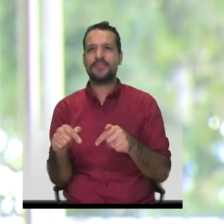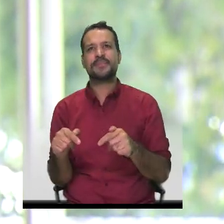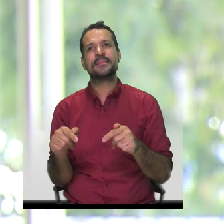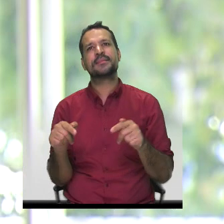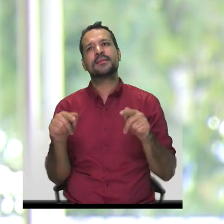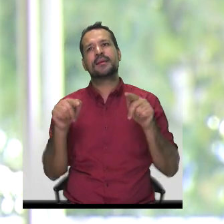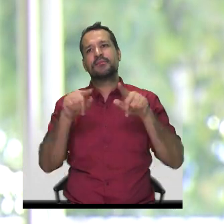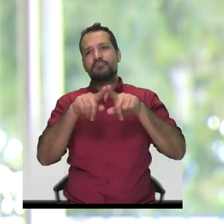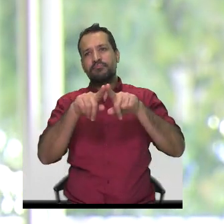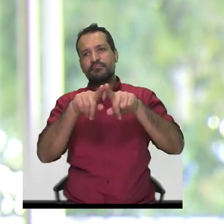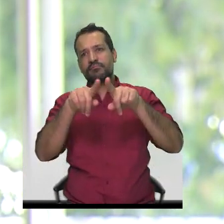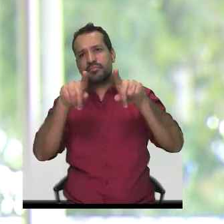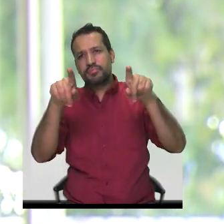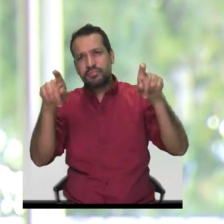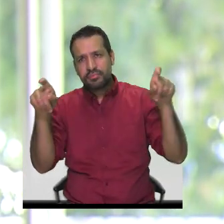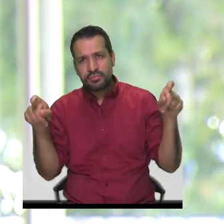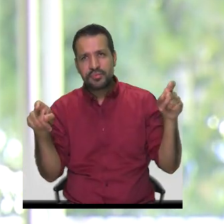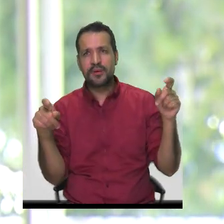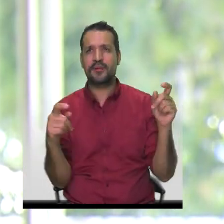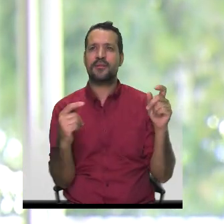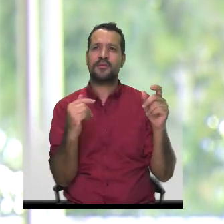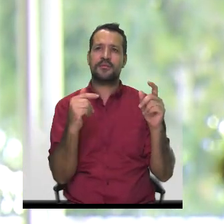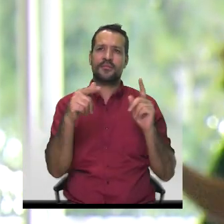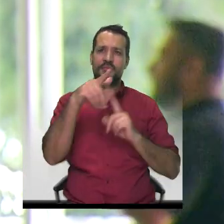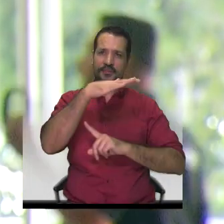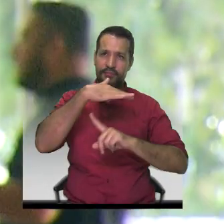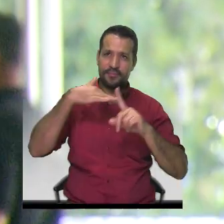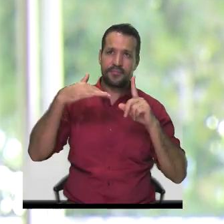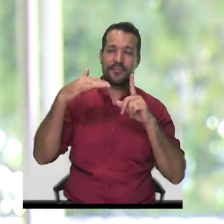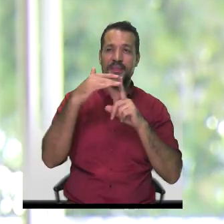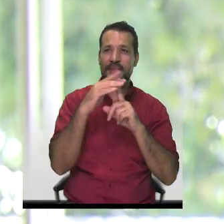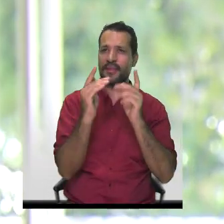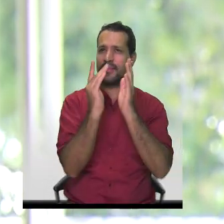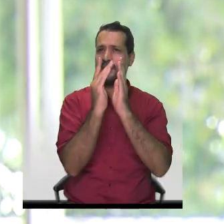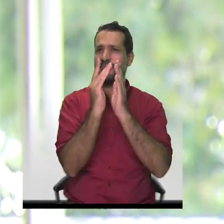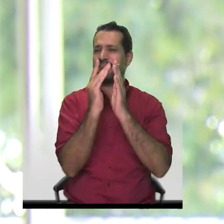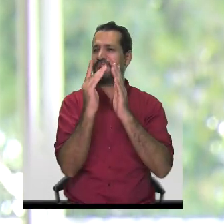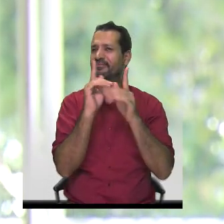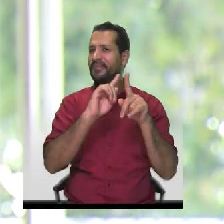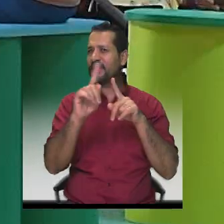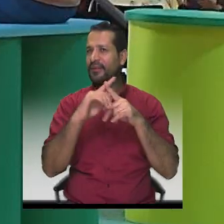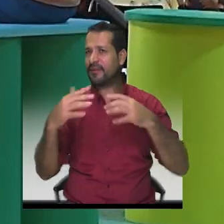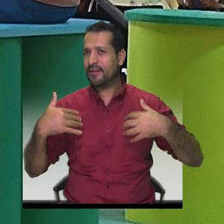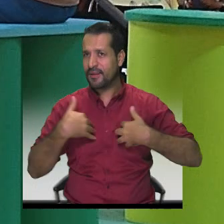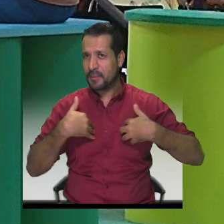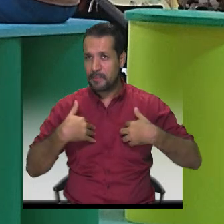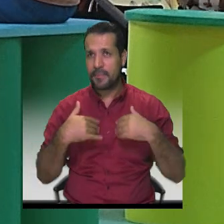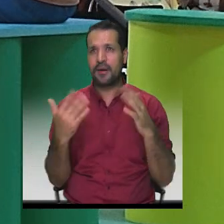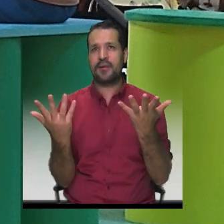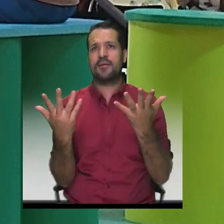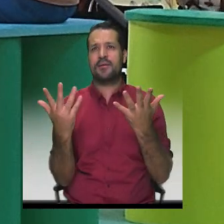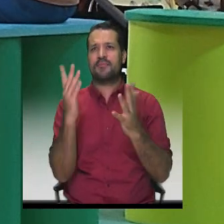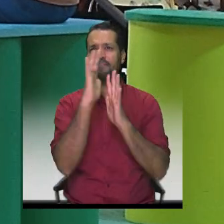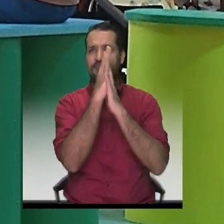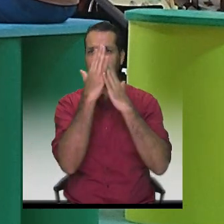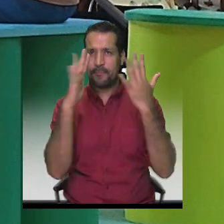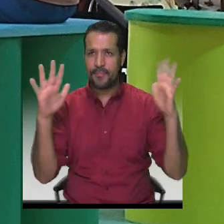más importante del planeta, que son los Andes tropicales. Los Andes tropicales